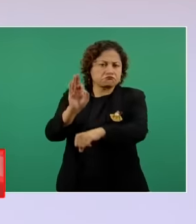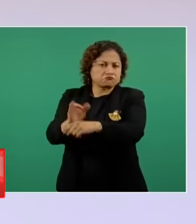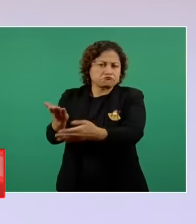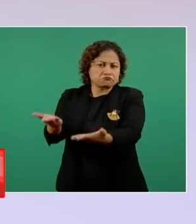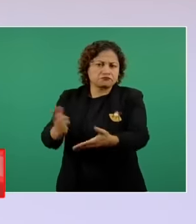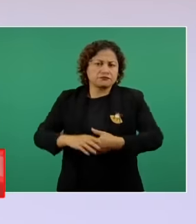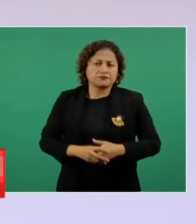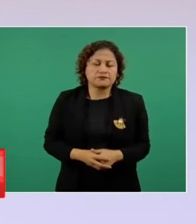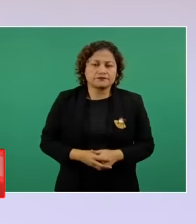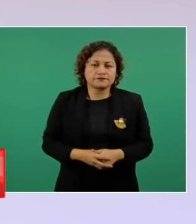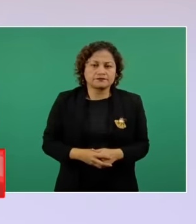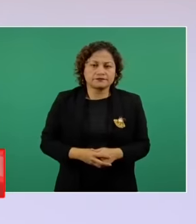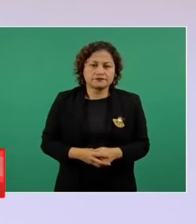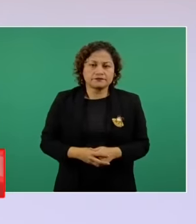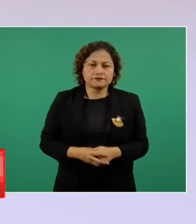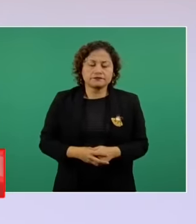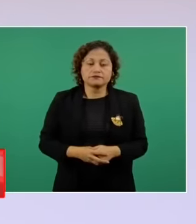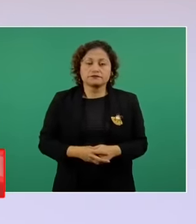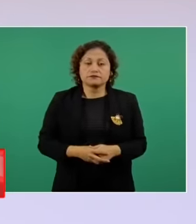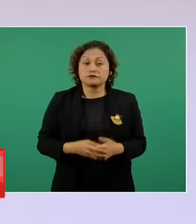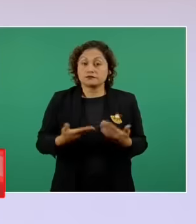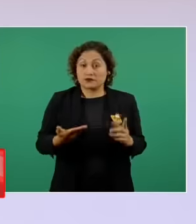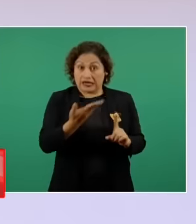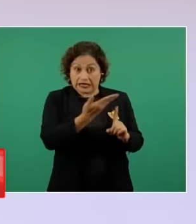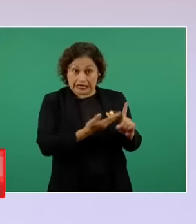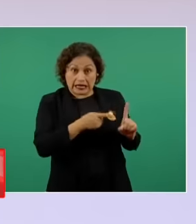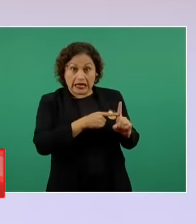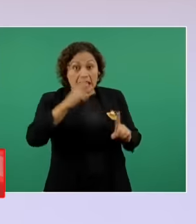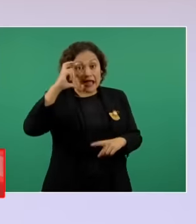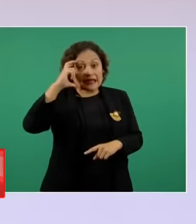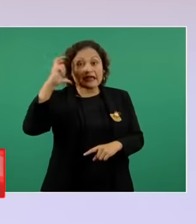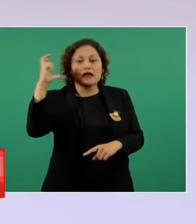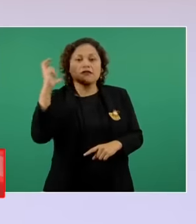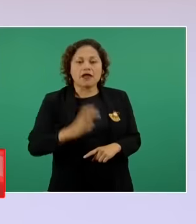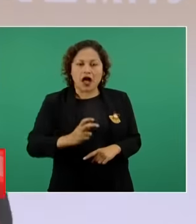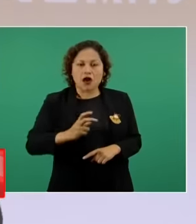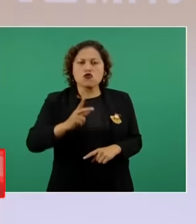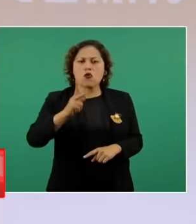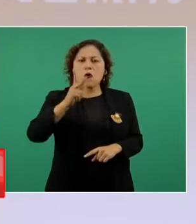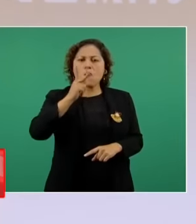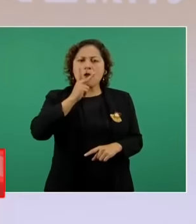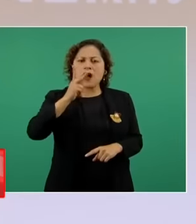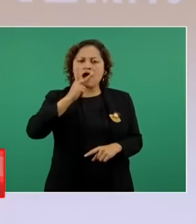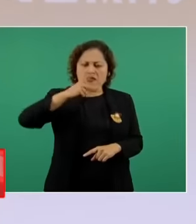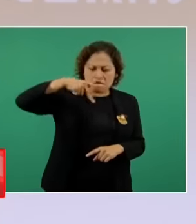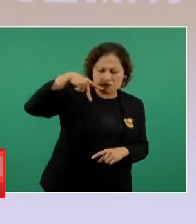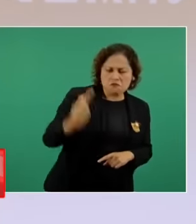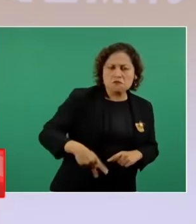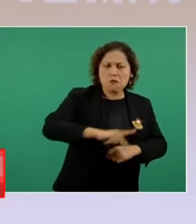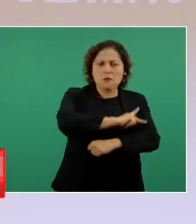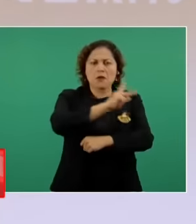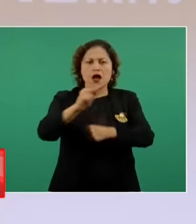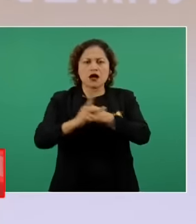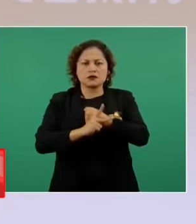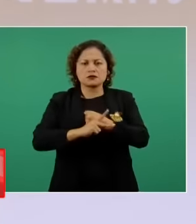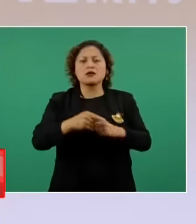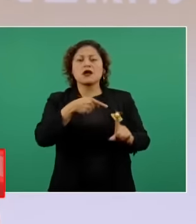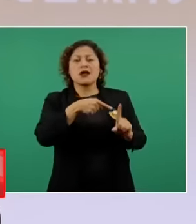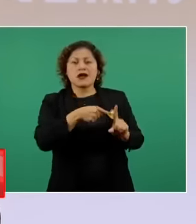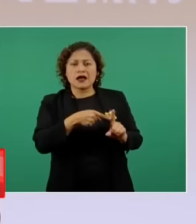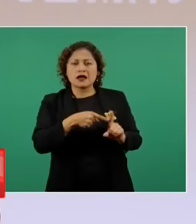Lo que le permitió al padre de la patria enfrentar la muerte con aplomo y